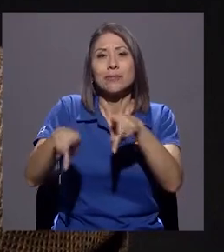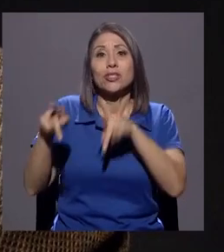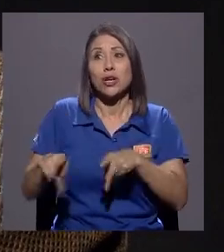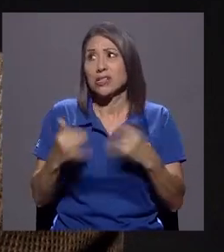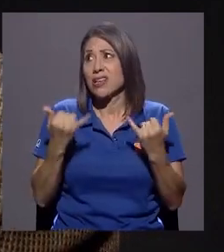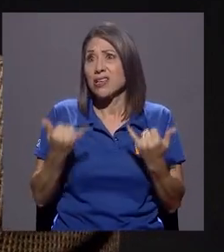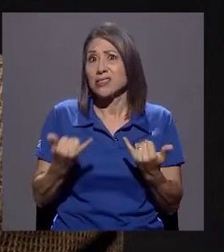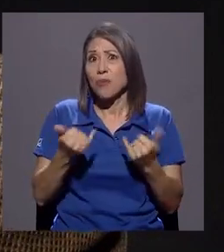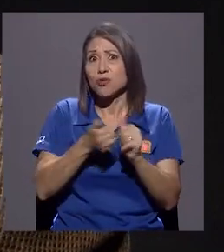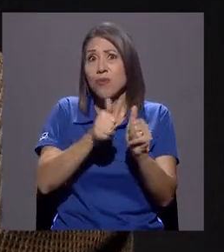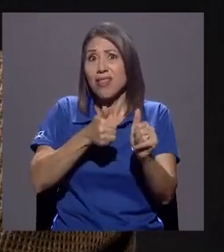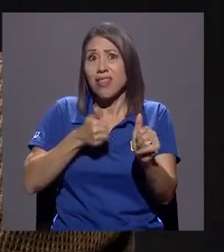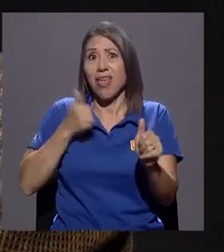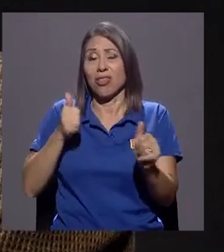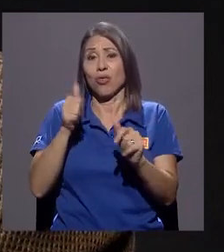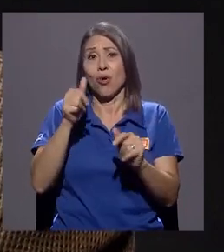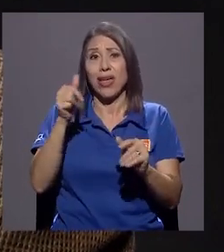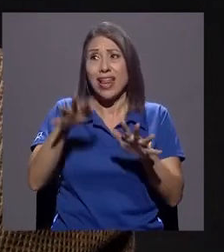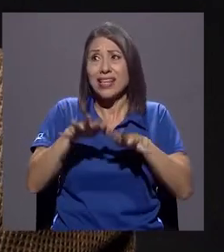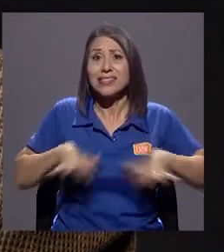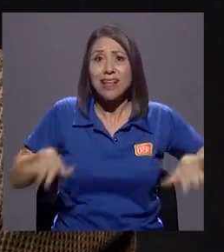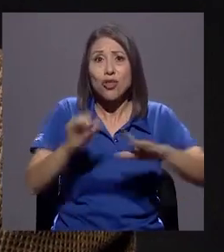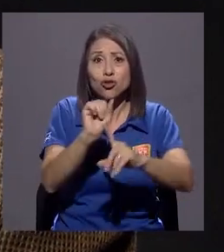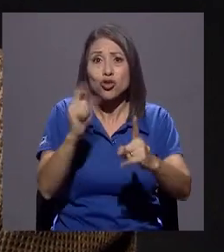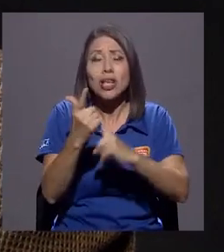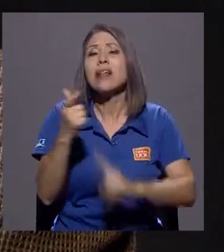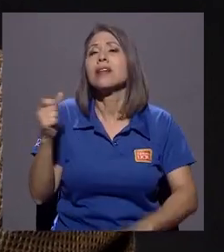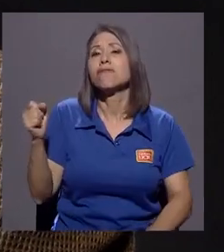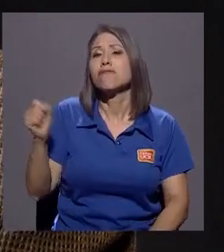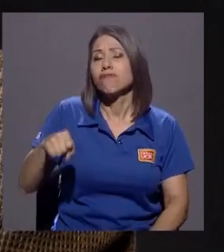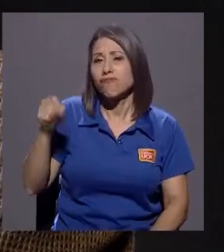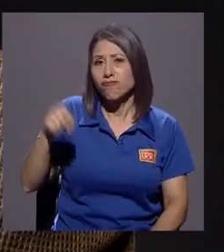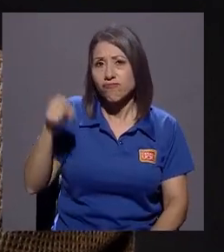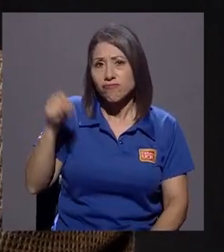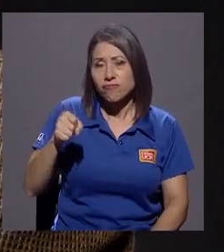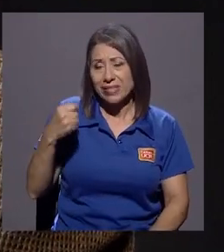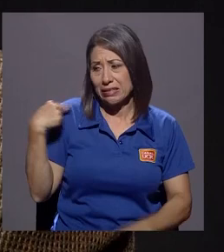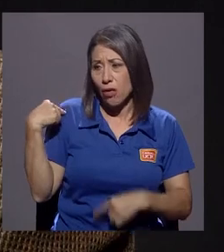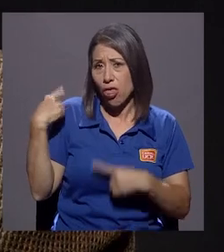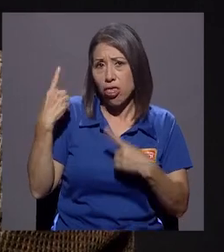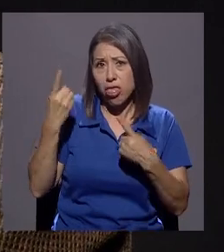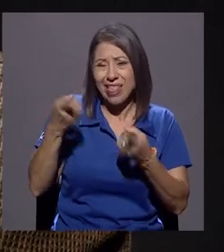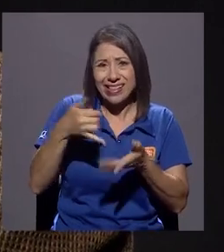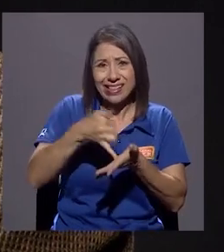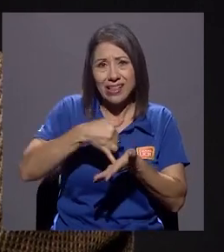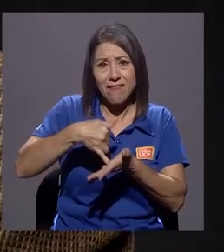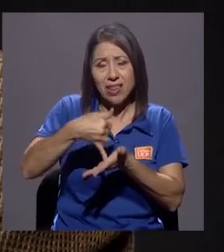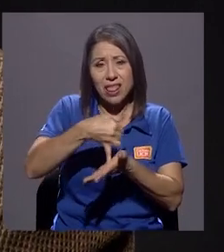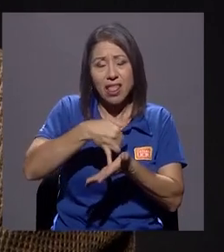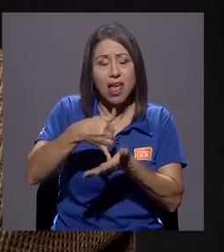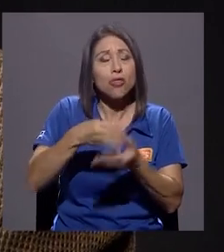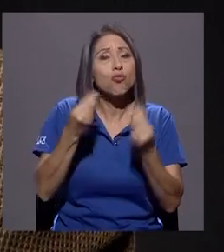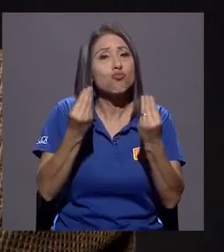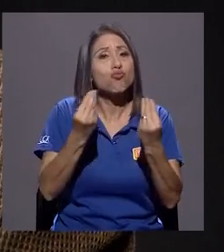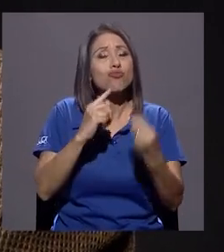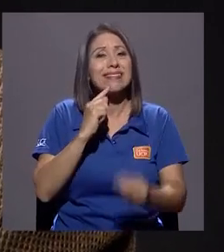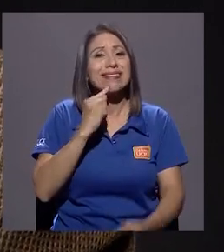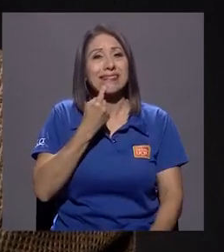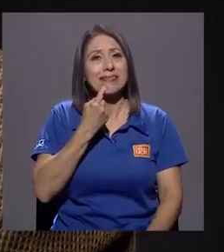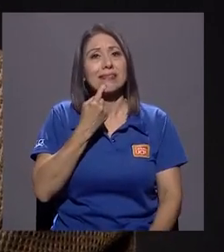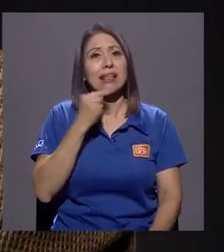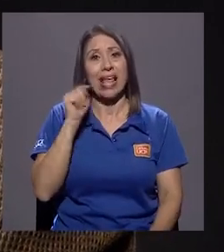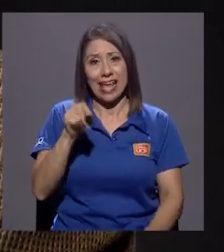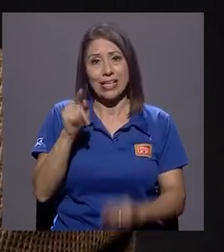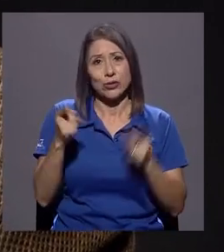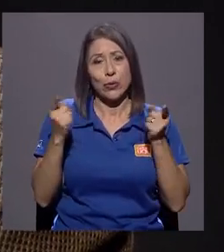sí sí sí se ha venido debilitando se ha venido debilitando seriamente yo digo que eso ha